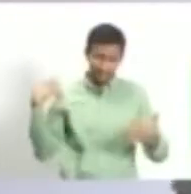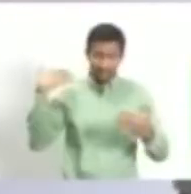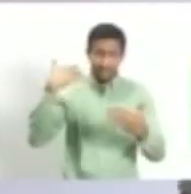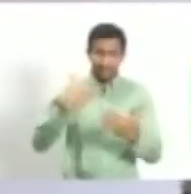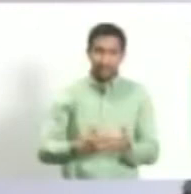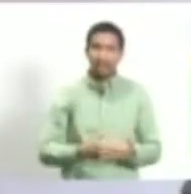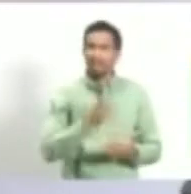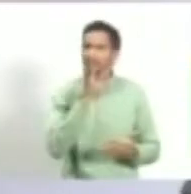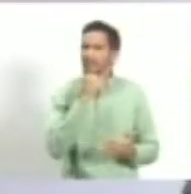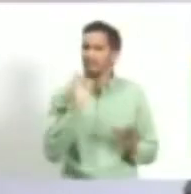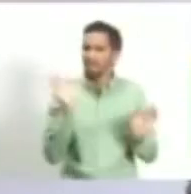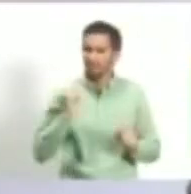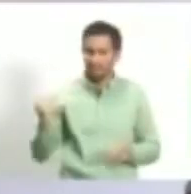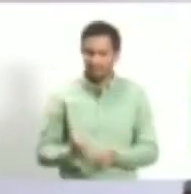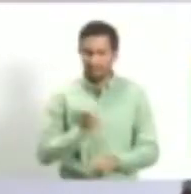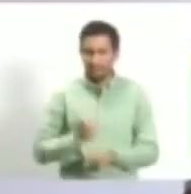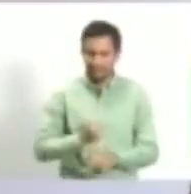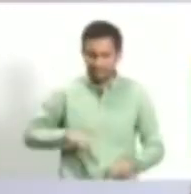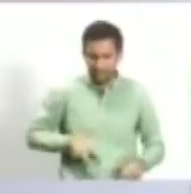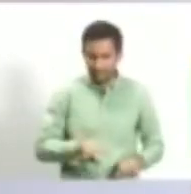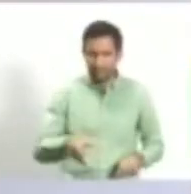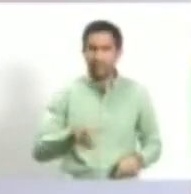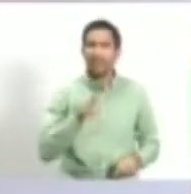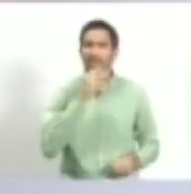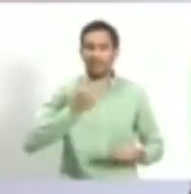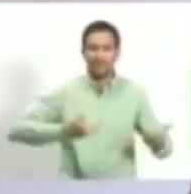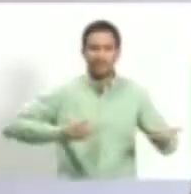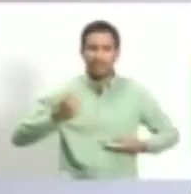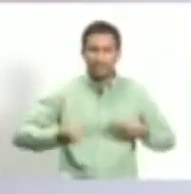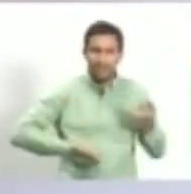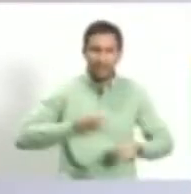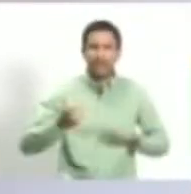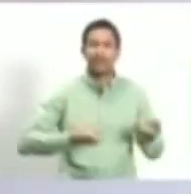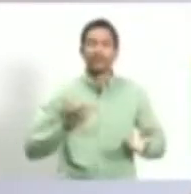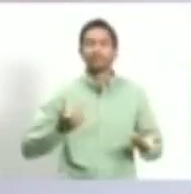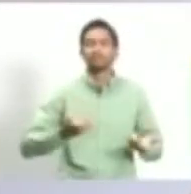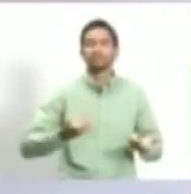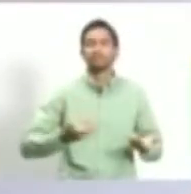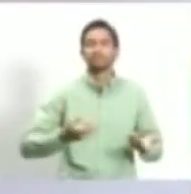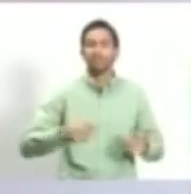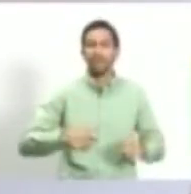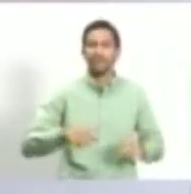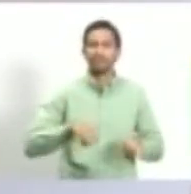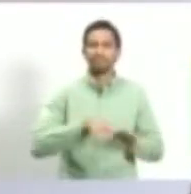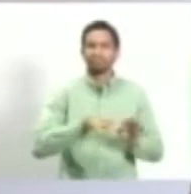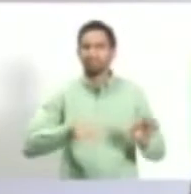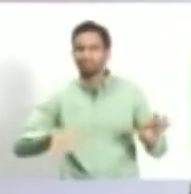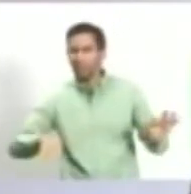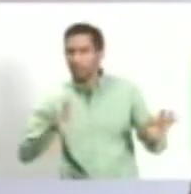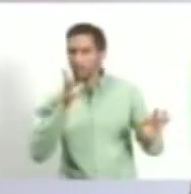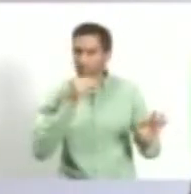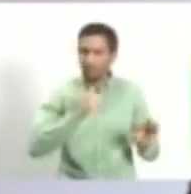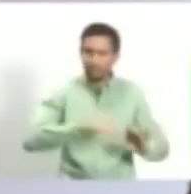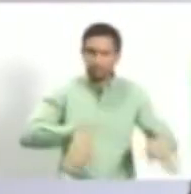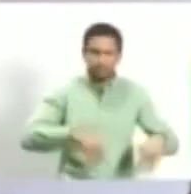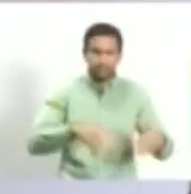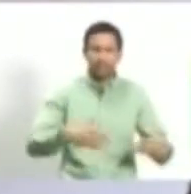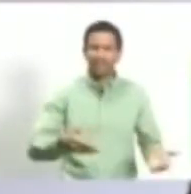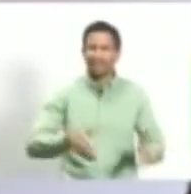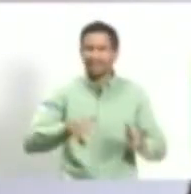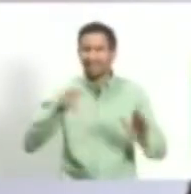tenemos alcantarillado, no tenemos un mercado público, no tenemos una plaza de mercado, no tenemos un terminal de transporte. No hay